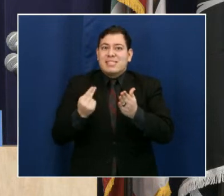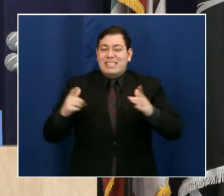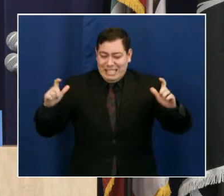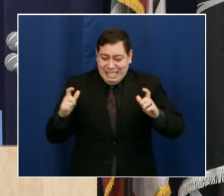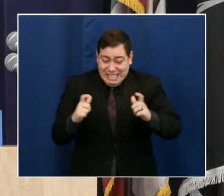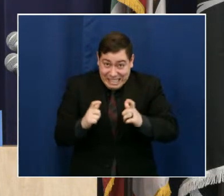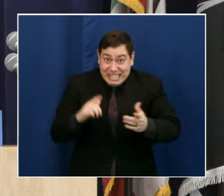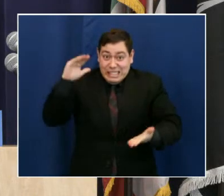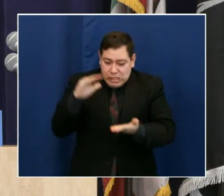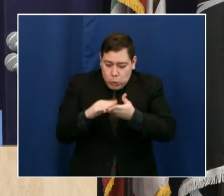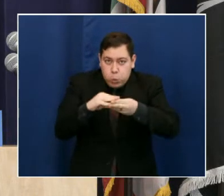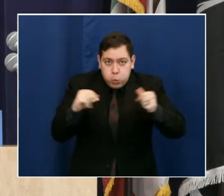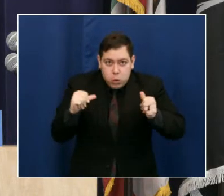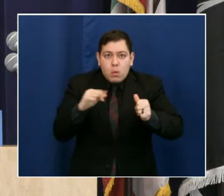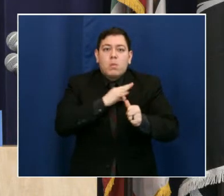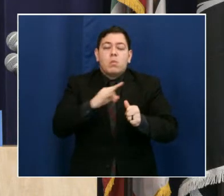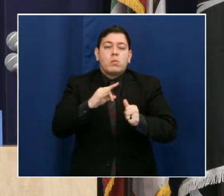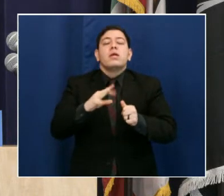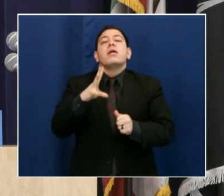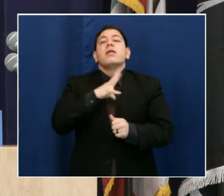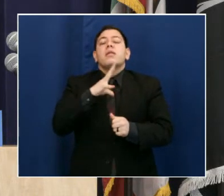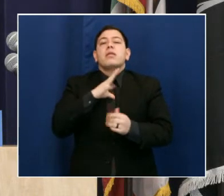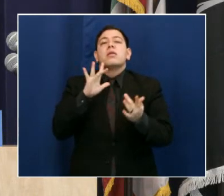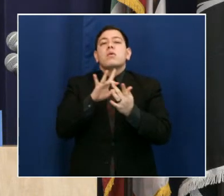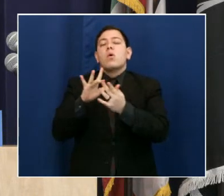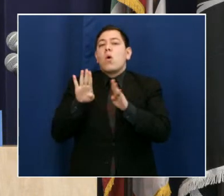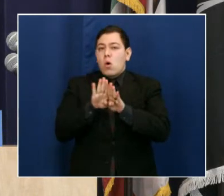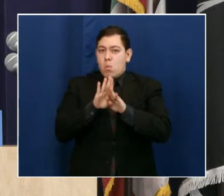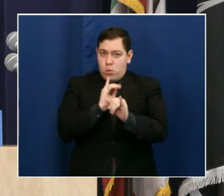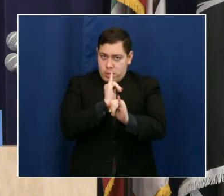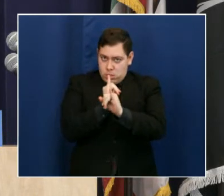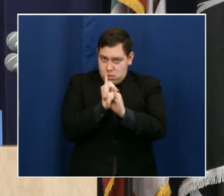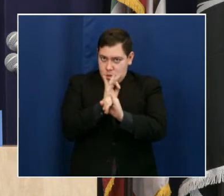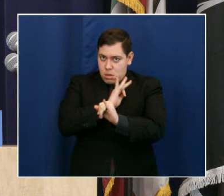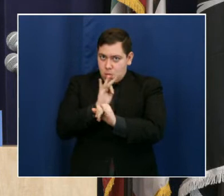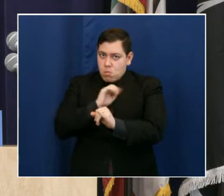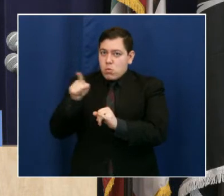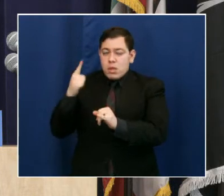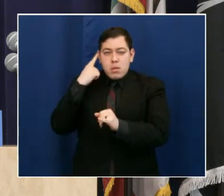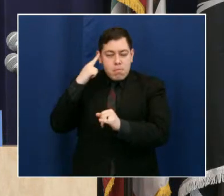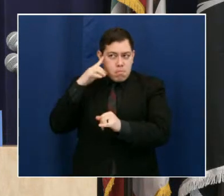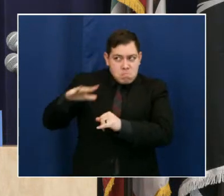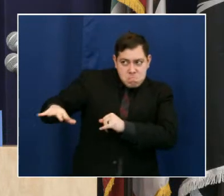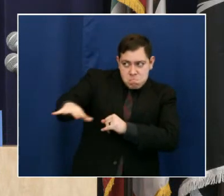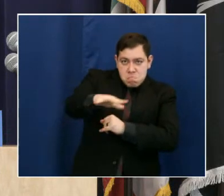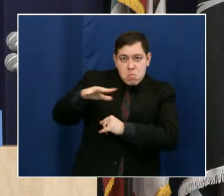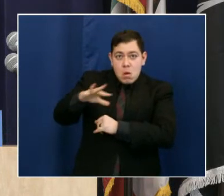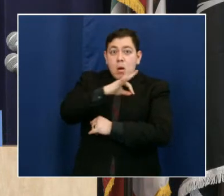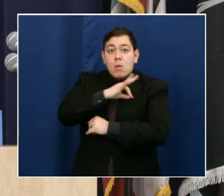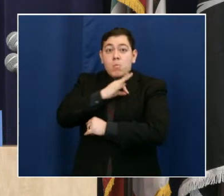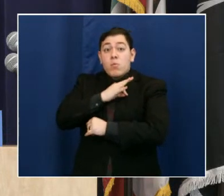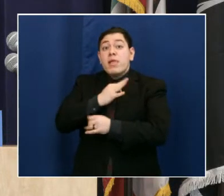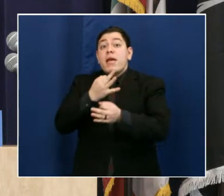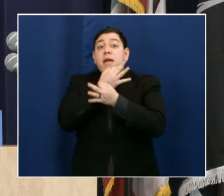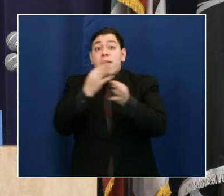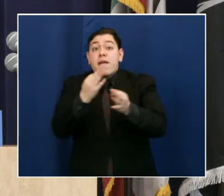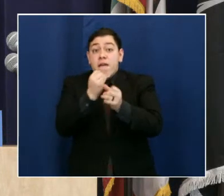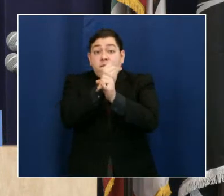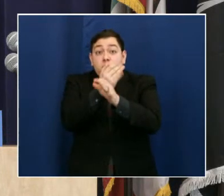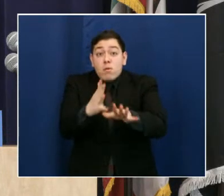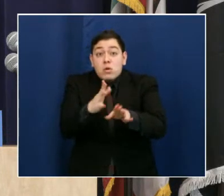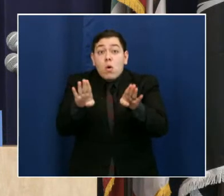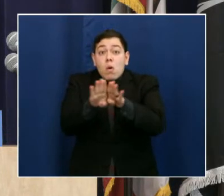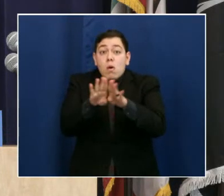estaremos planeando tener juntas comunitarias virtuales para informarles a nuestras comunidades acerca de las vacunas y nuestro plan de